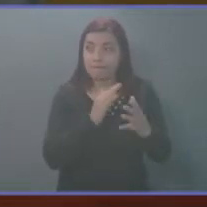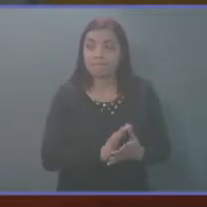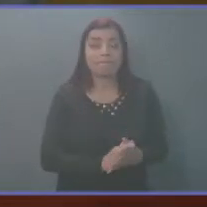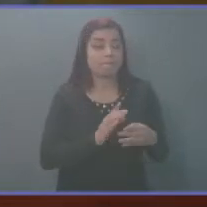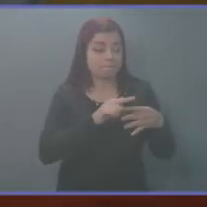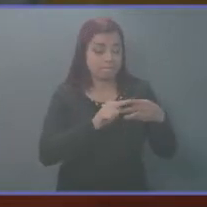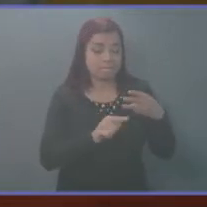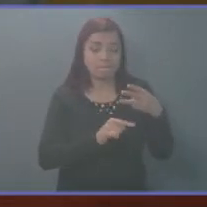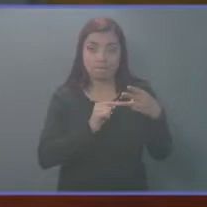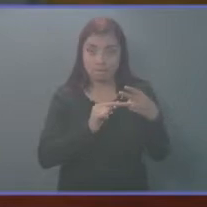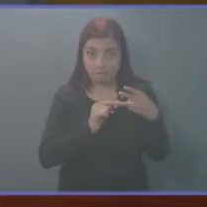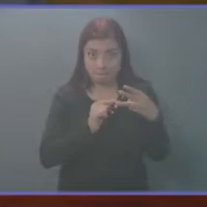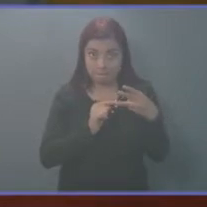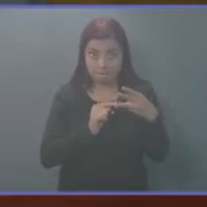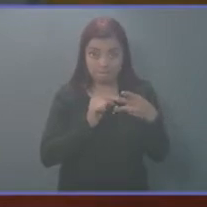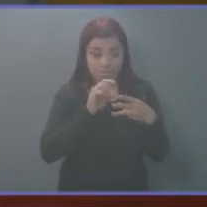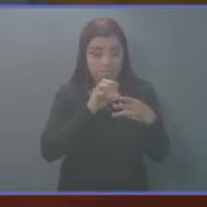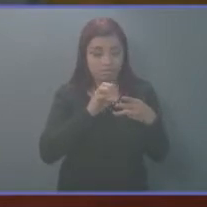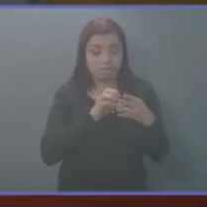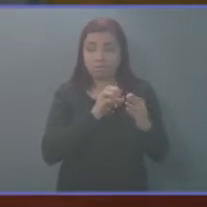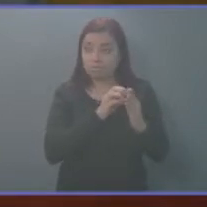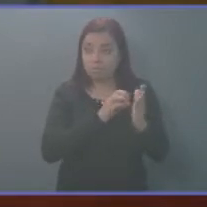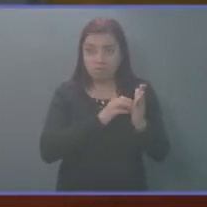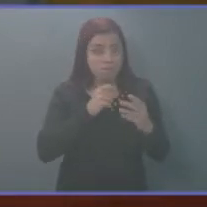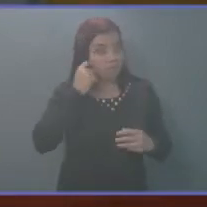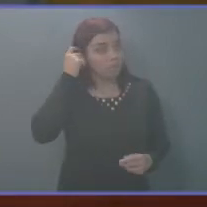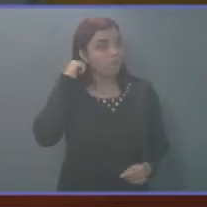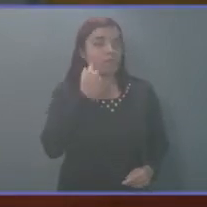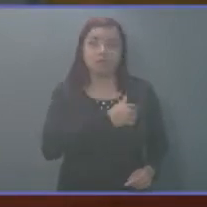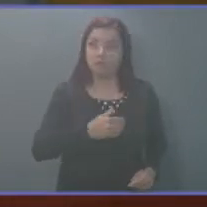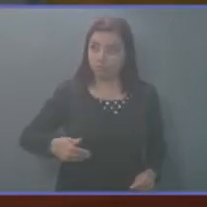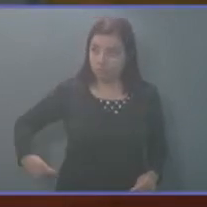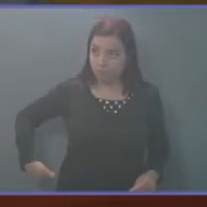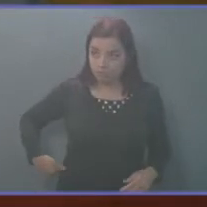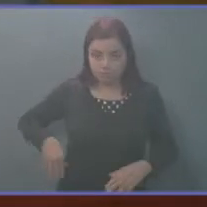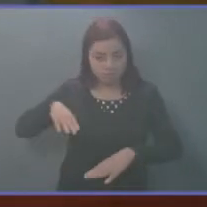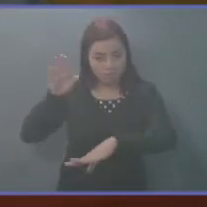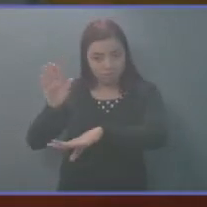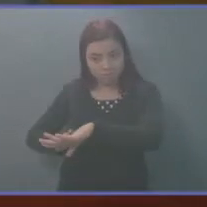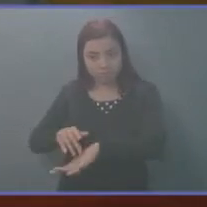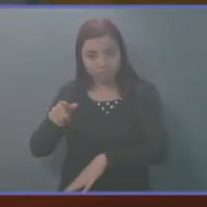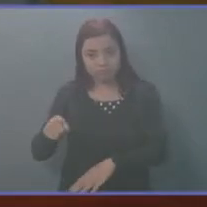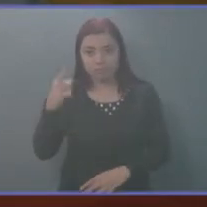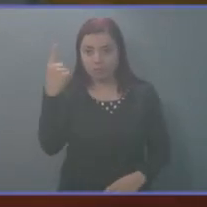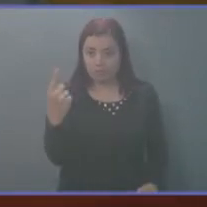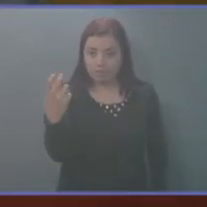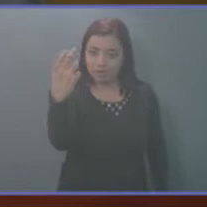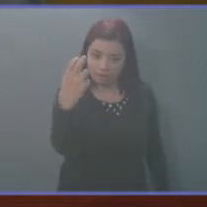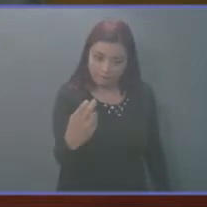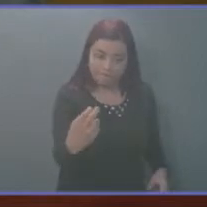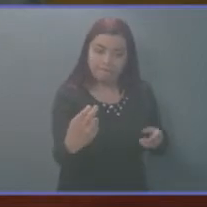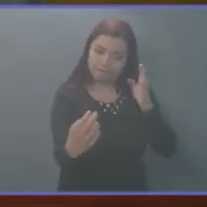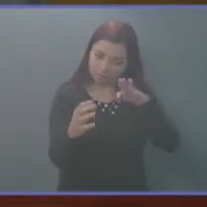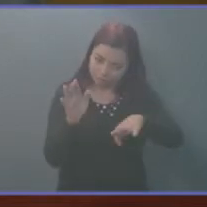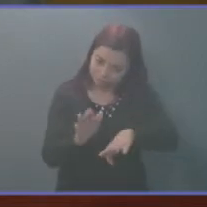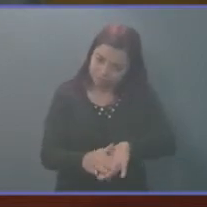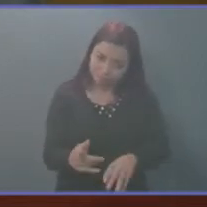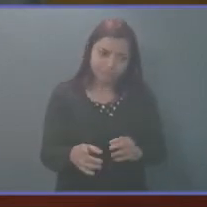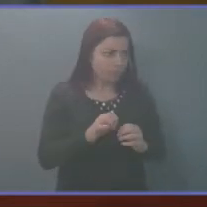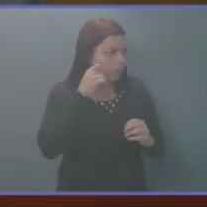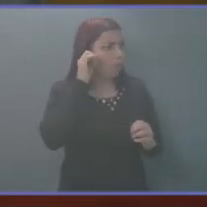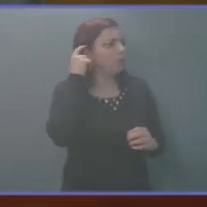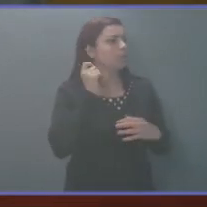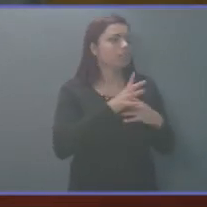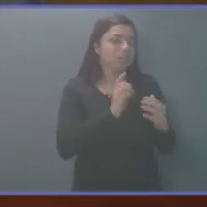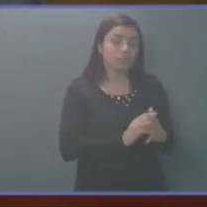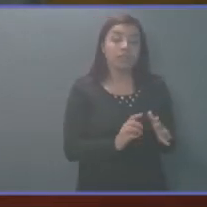Numeral 3. De ser necesario, el presidente de la Asamblea llamará la atención tanto al interpelado como a los diputados o de las diputadas